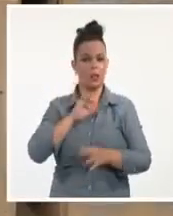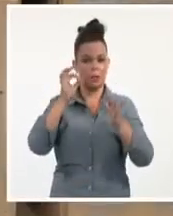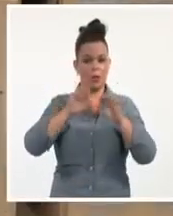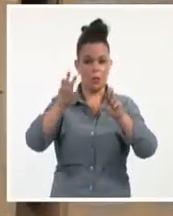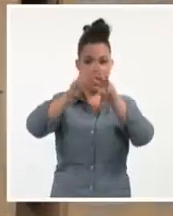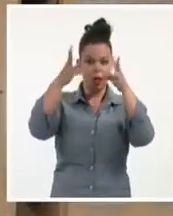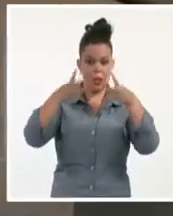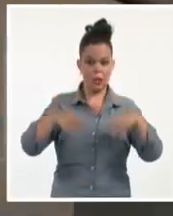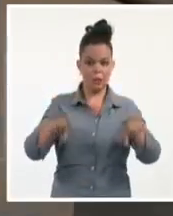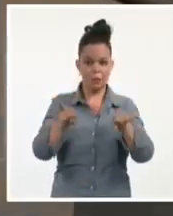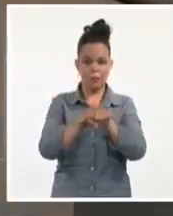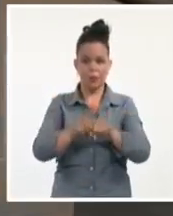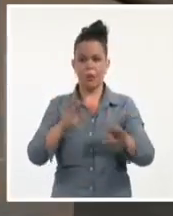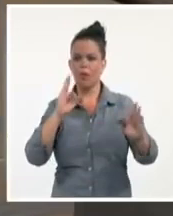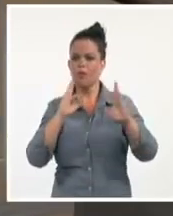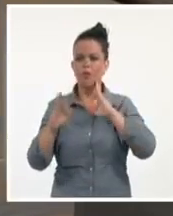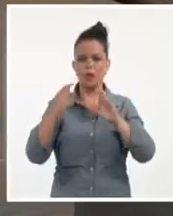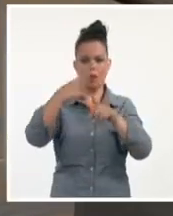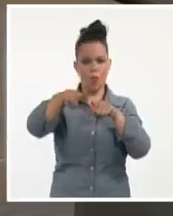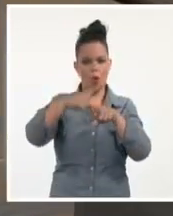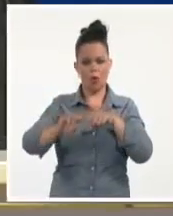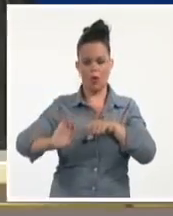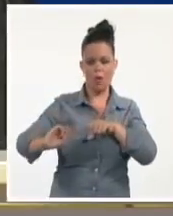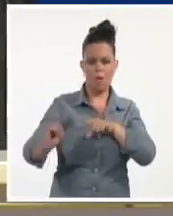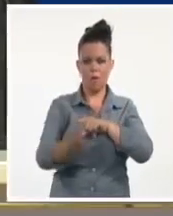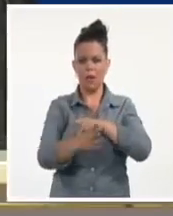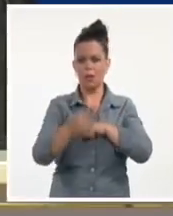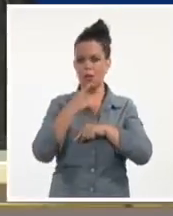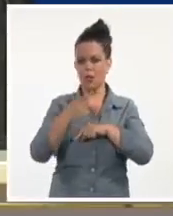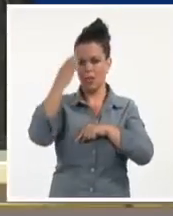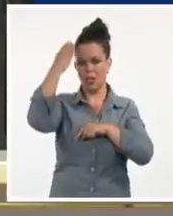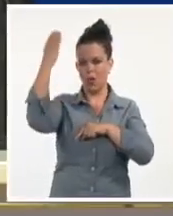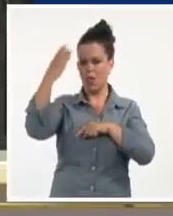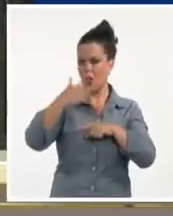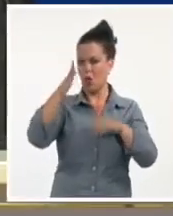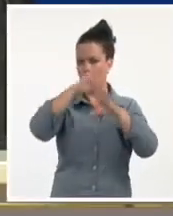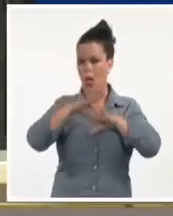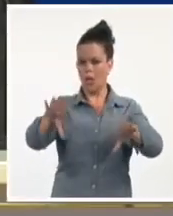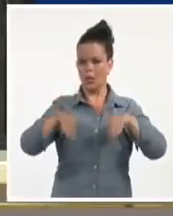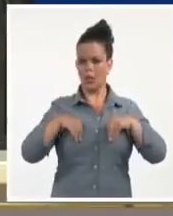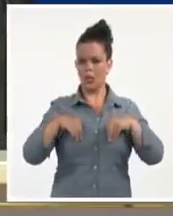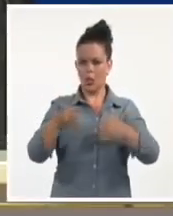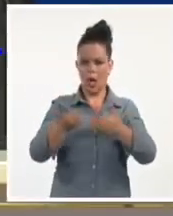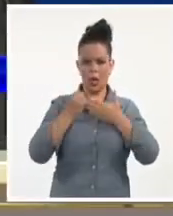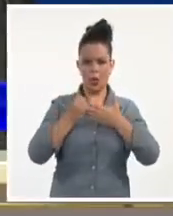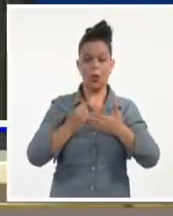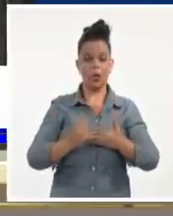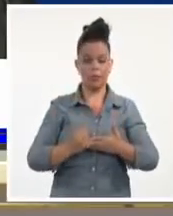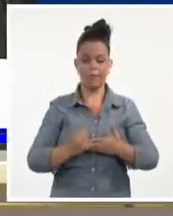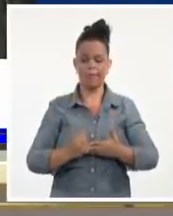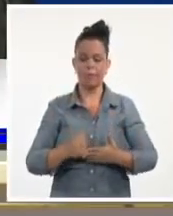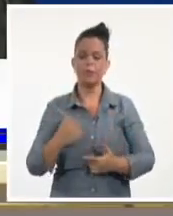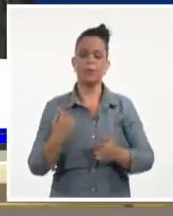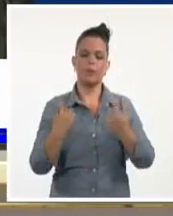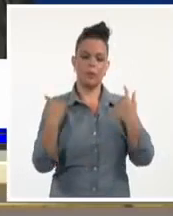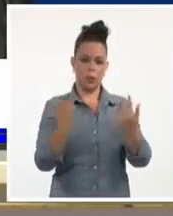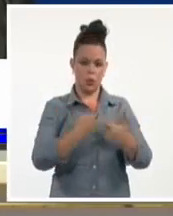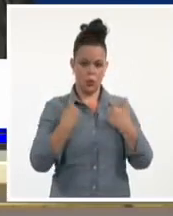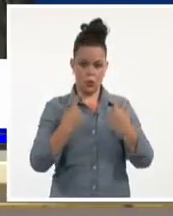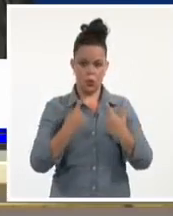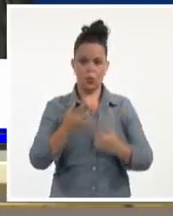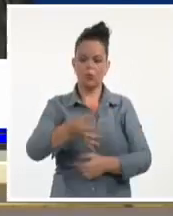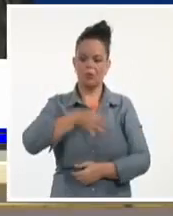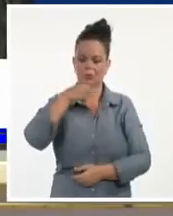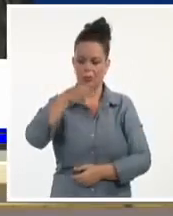la máxima dirección en la isla de recibir envíos de apoyo nos damos cuenta que también hay una campaña con toda ley